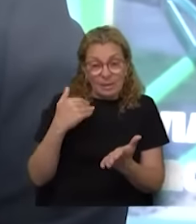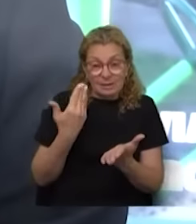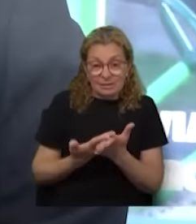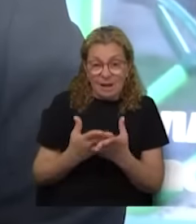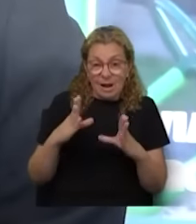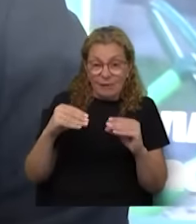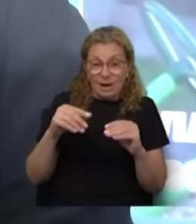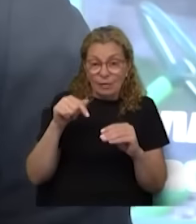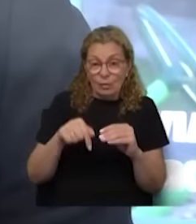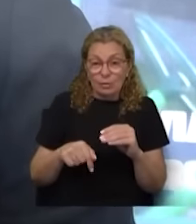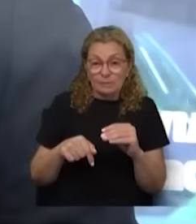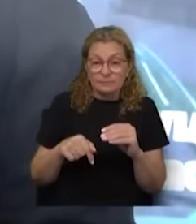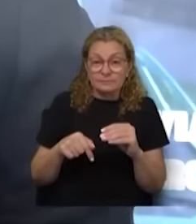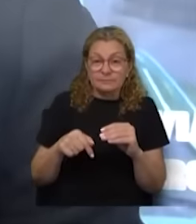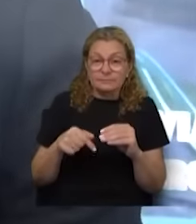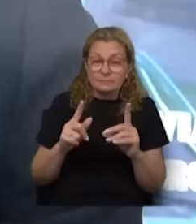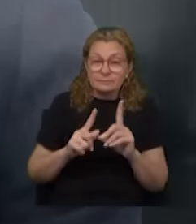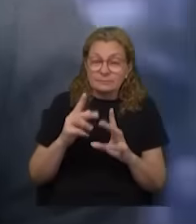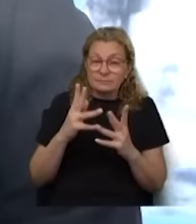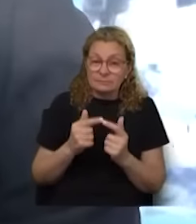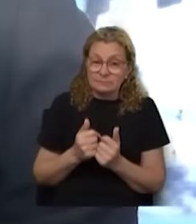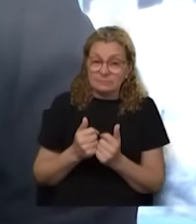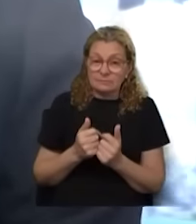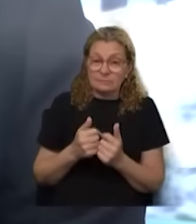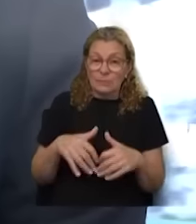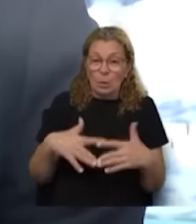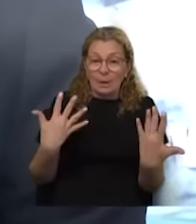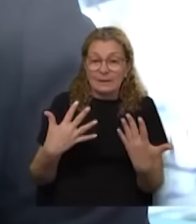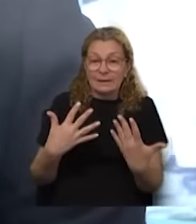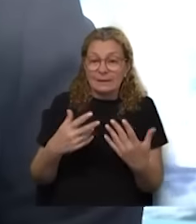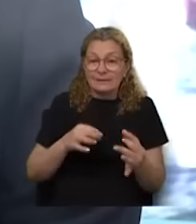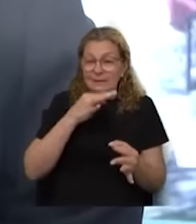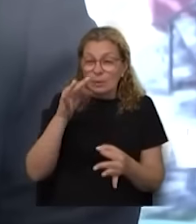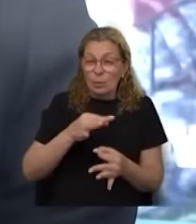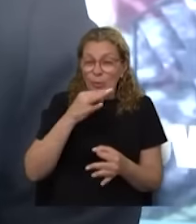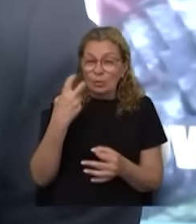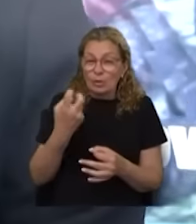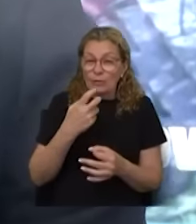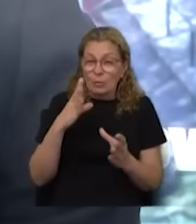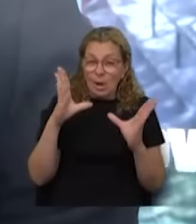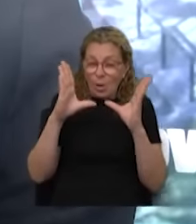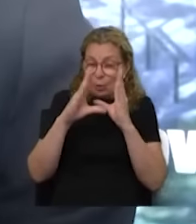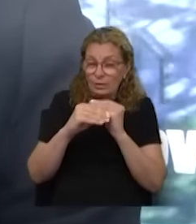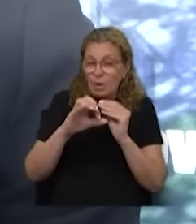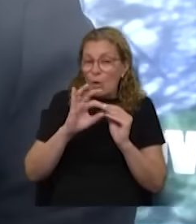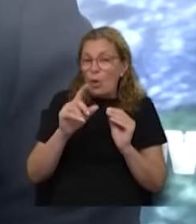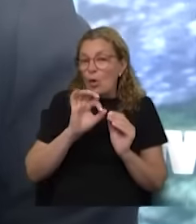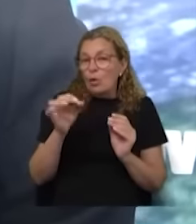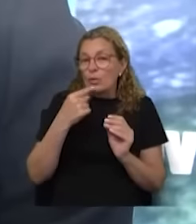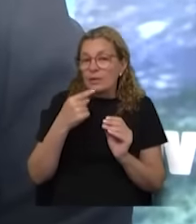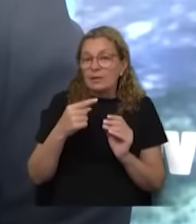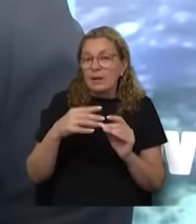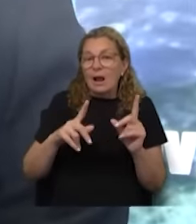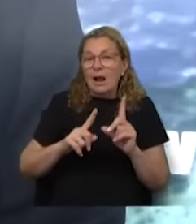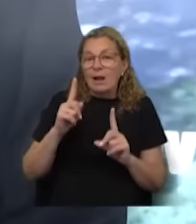conversatorio de hoy eh que de alguna forma este cualquier tipo de discurso que busca oscurecer o generar algún tipo